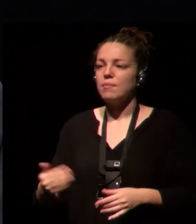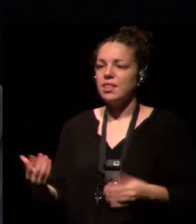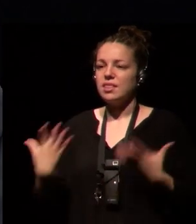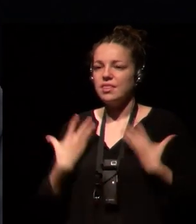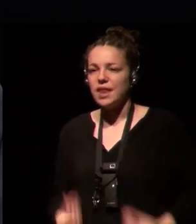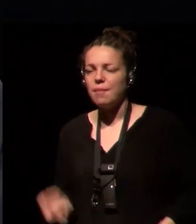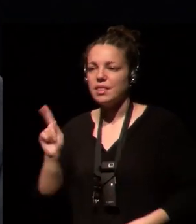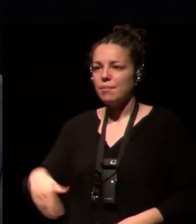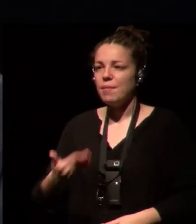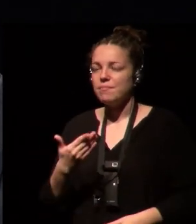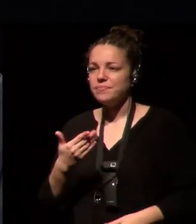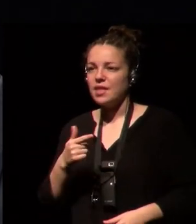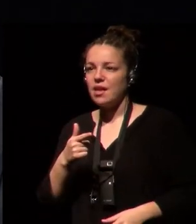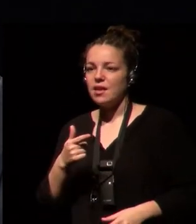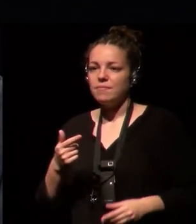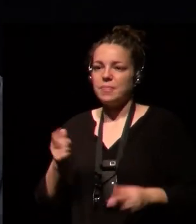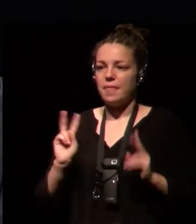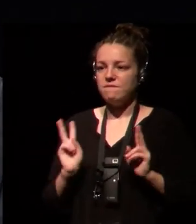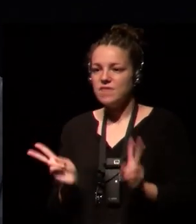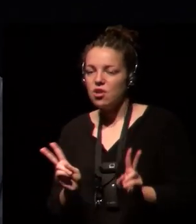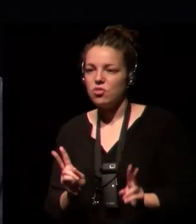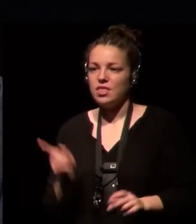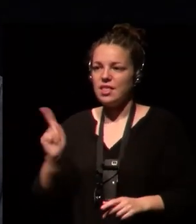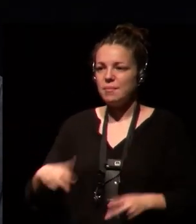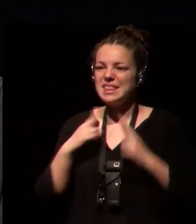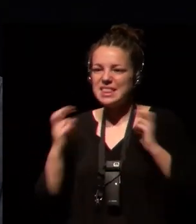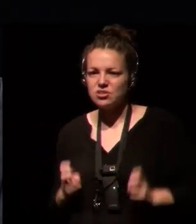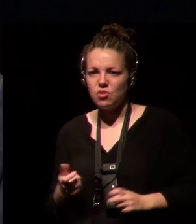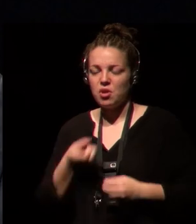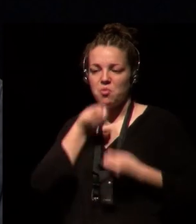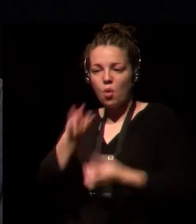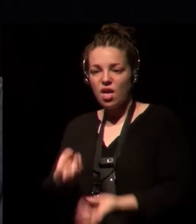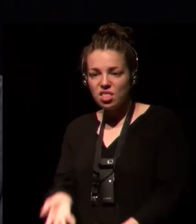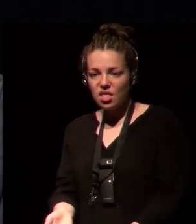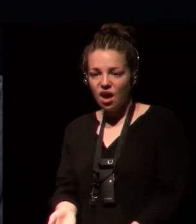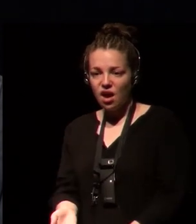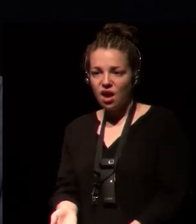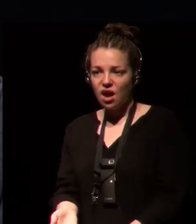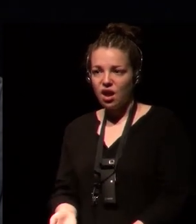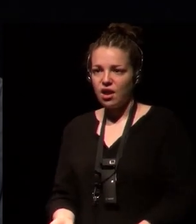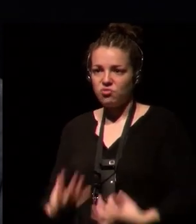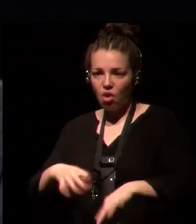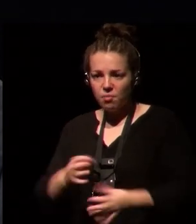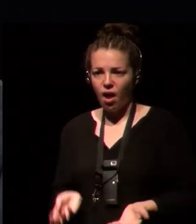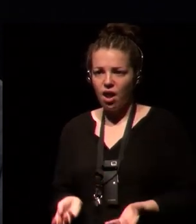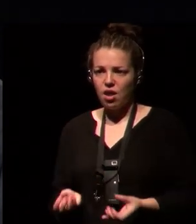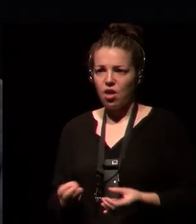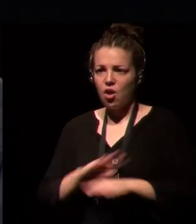tensión. ¿Pero qué hacemos? ¿Lo contamos sin más? The content? Would we ¿creamos end up el with contenido? A film like ¿qué tendríamos?